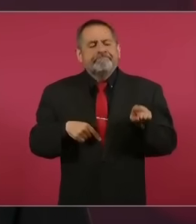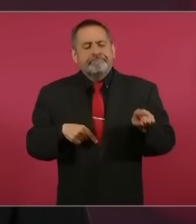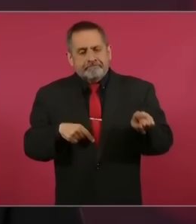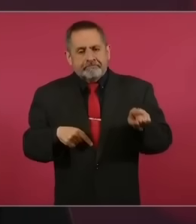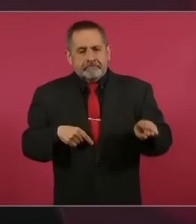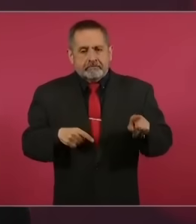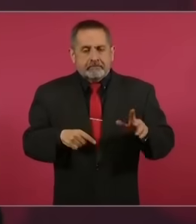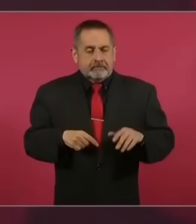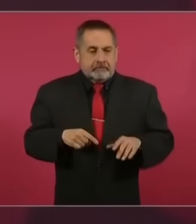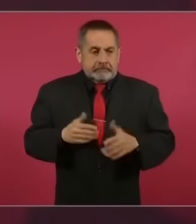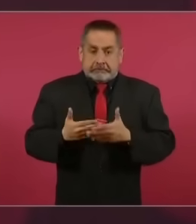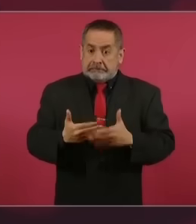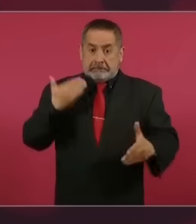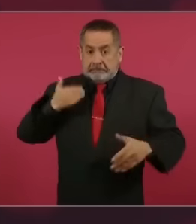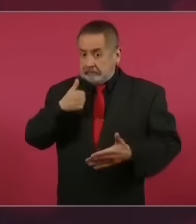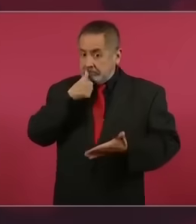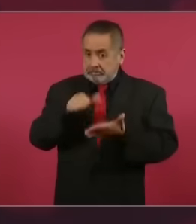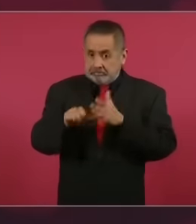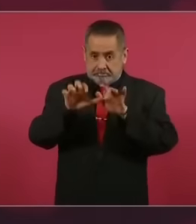se le avisa,